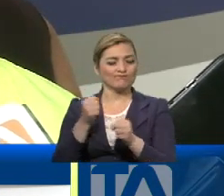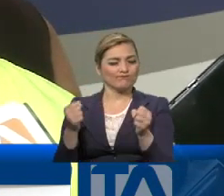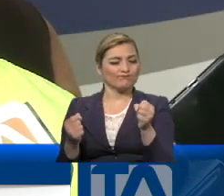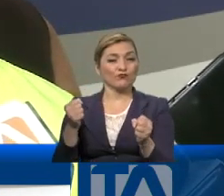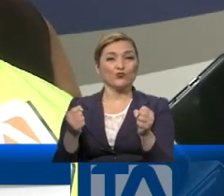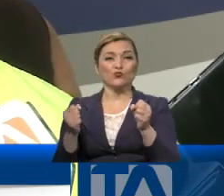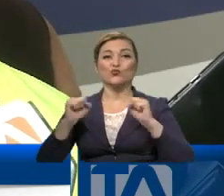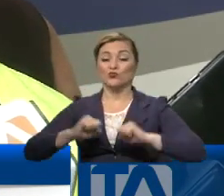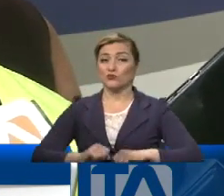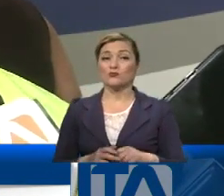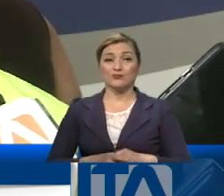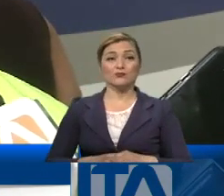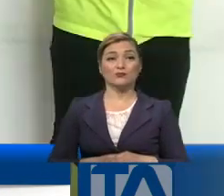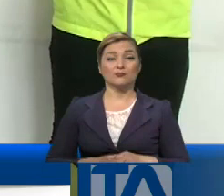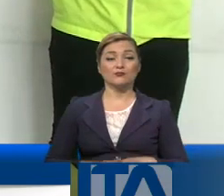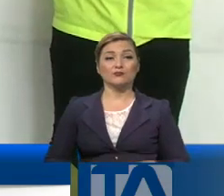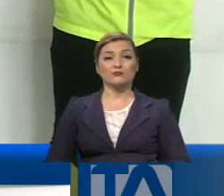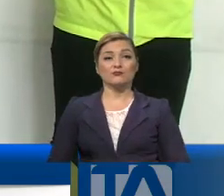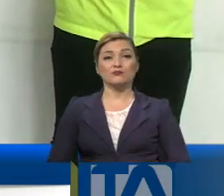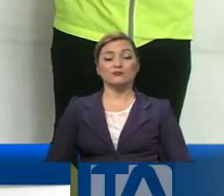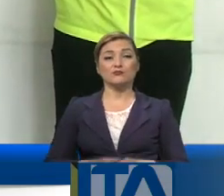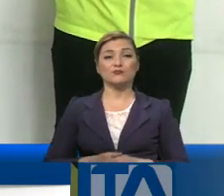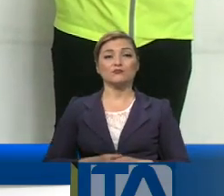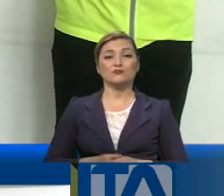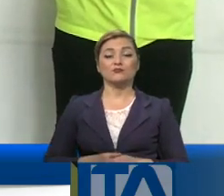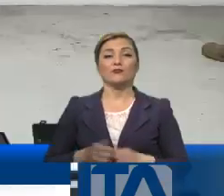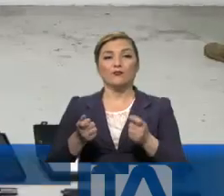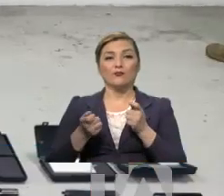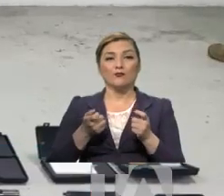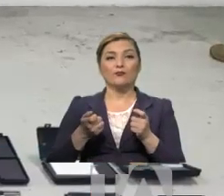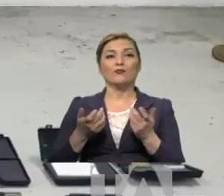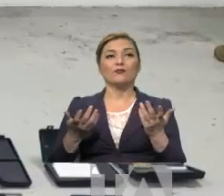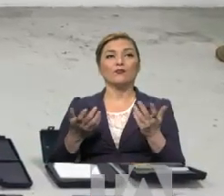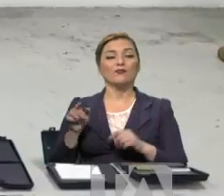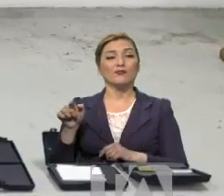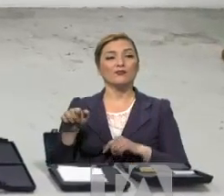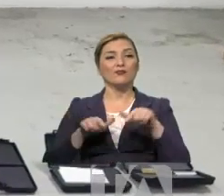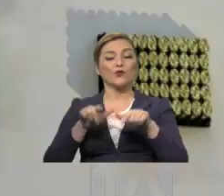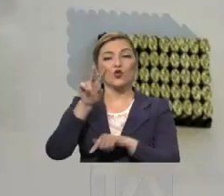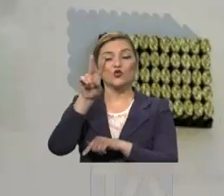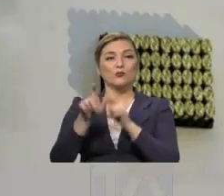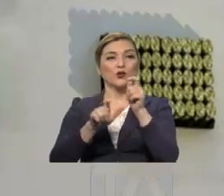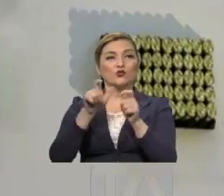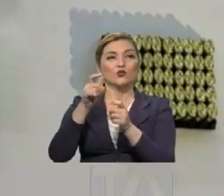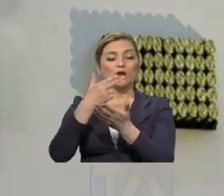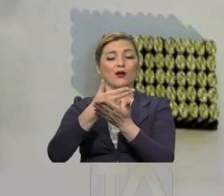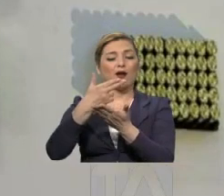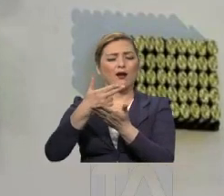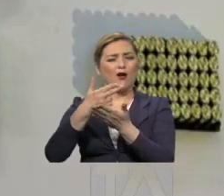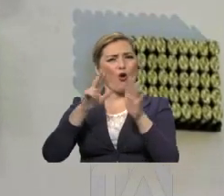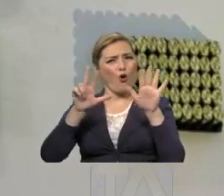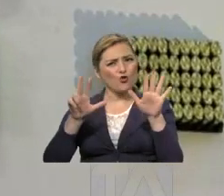manejen y que en su poder tengan taxis. También se localizó en los operativos de control focalizados a 2 ciudadanos que portaban más